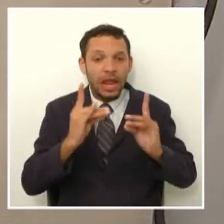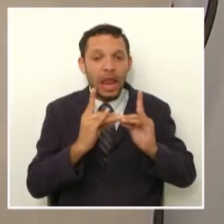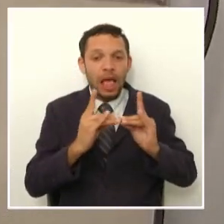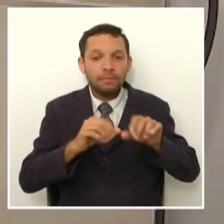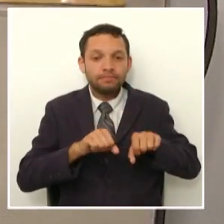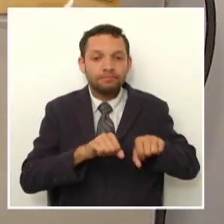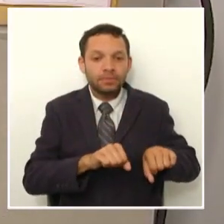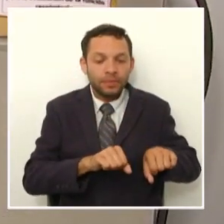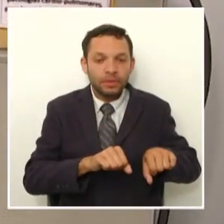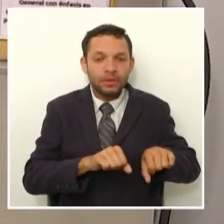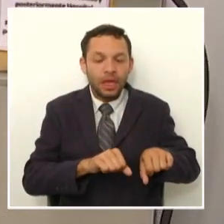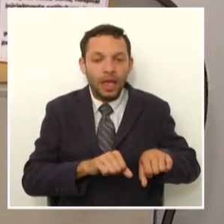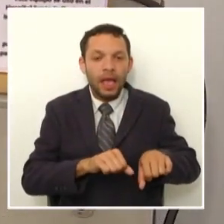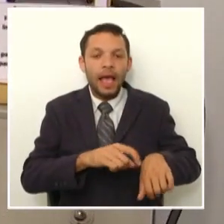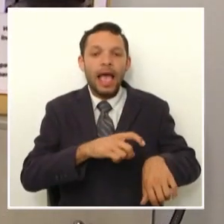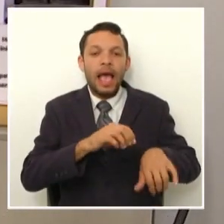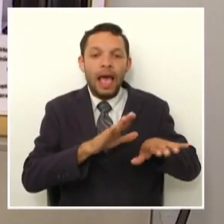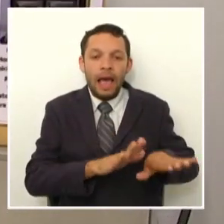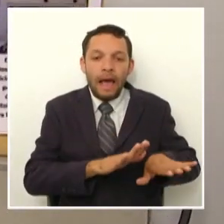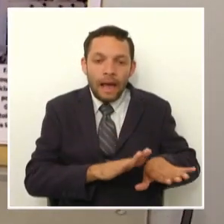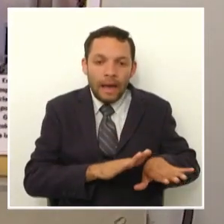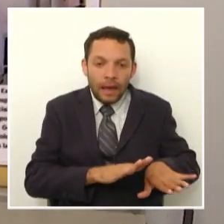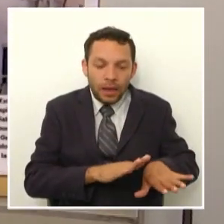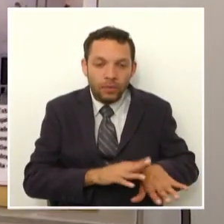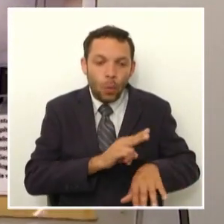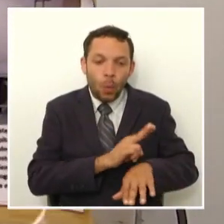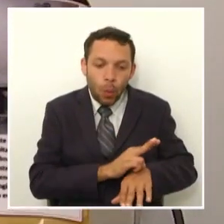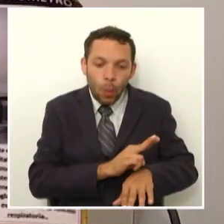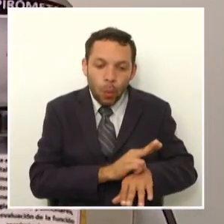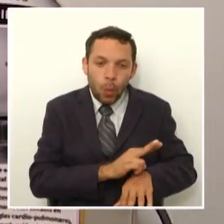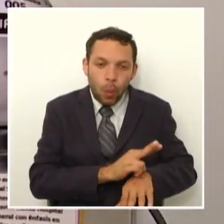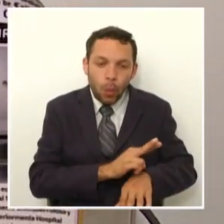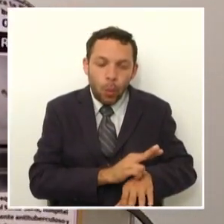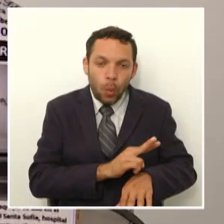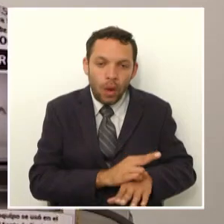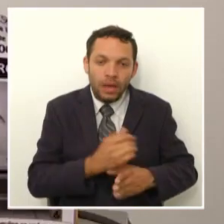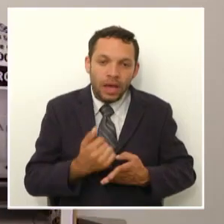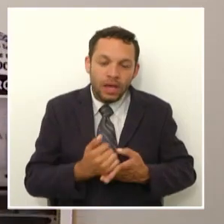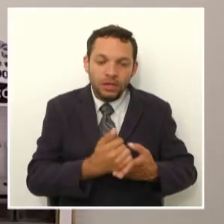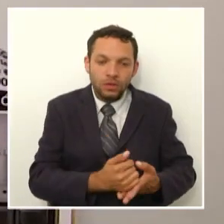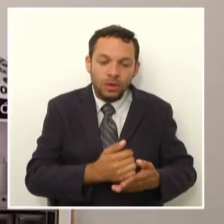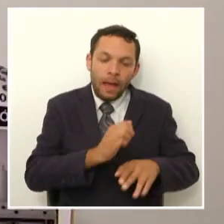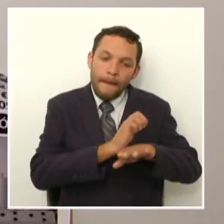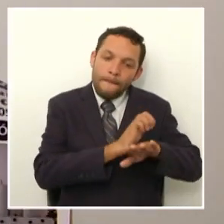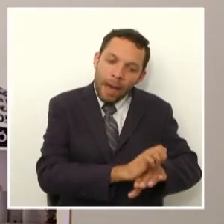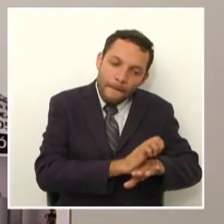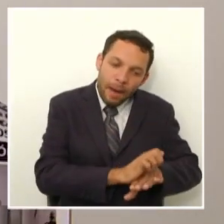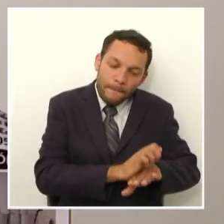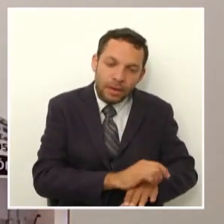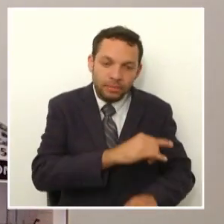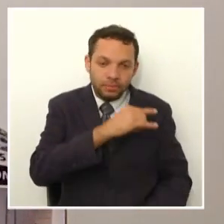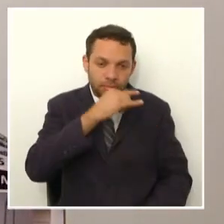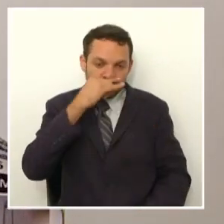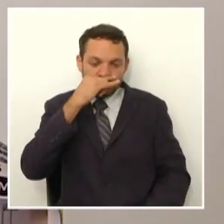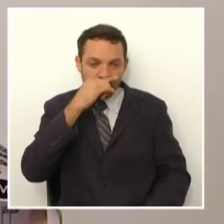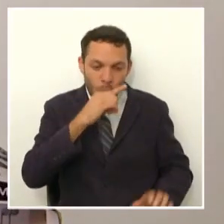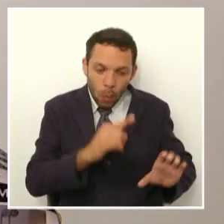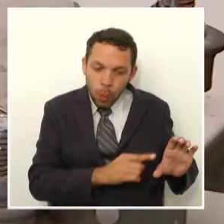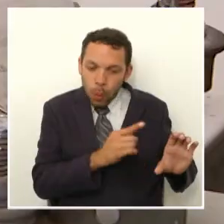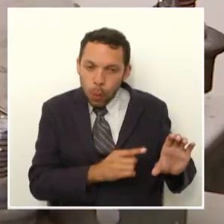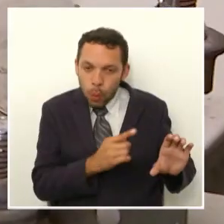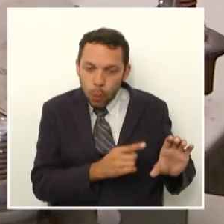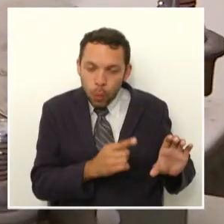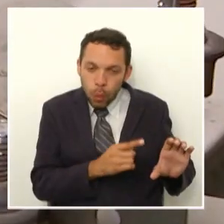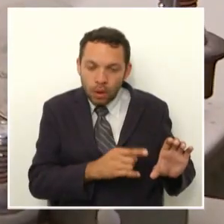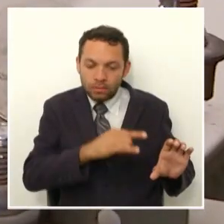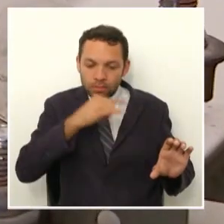de él. 16 días, cuidando estos equipos. Cuidando al paciente. Sí, a los pacientes, pero no podía fallar esto. No, no